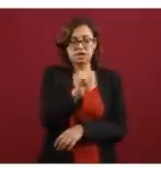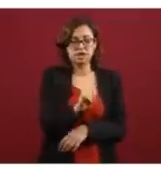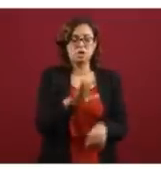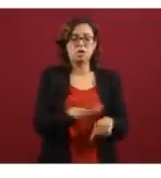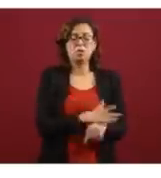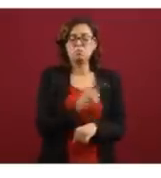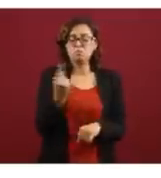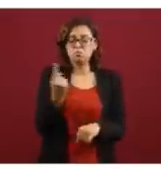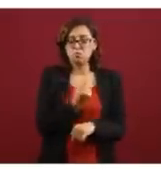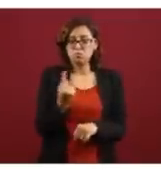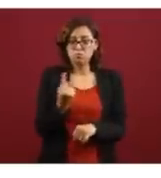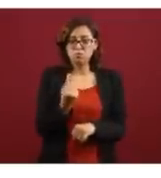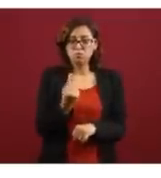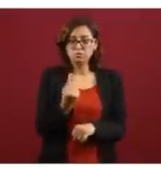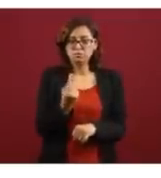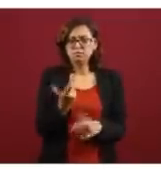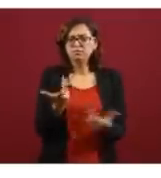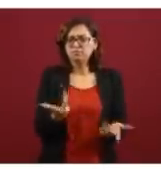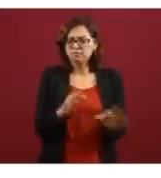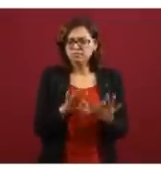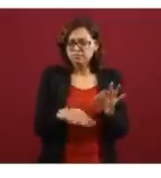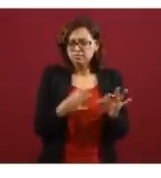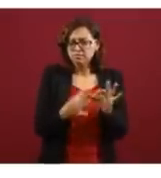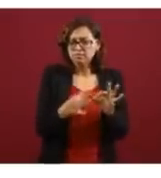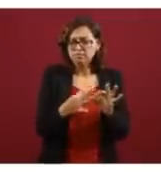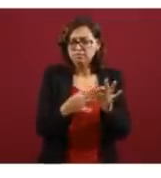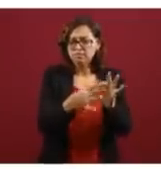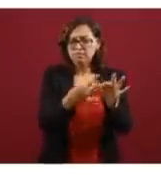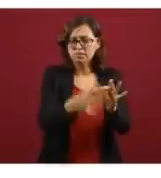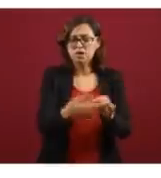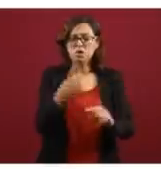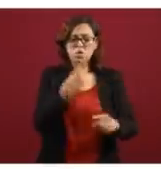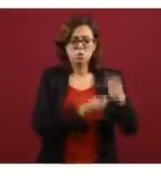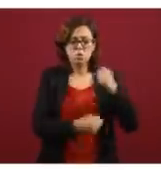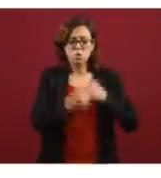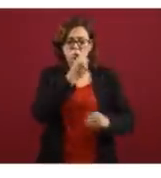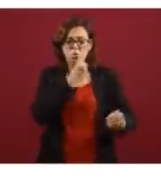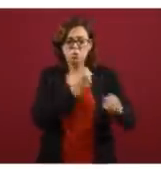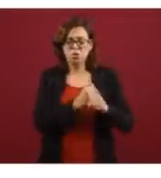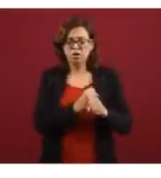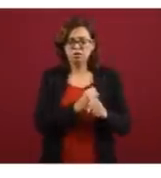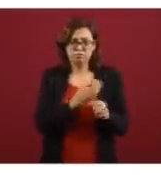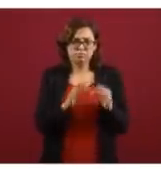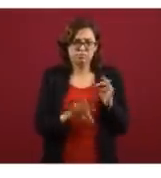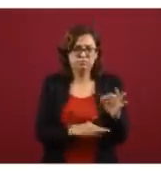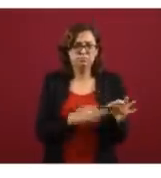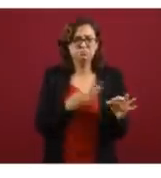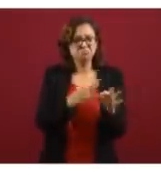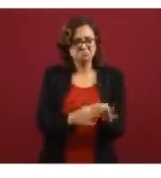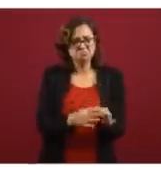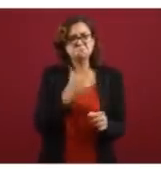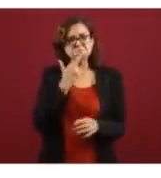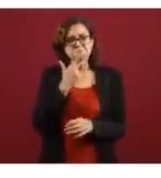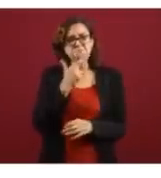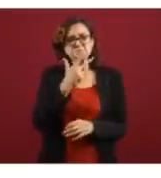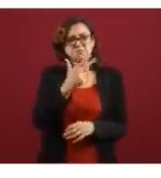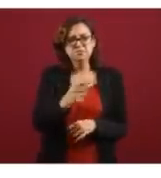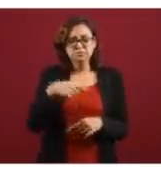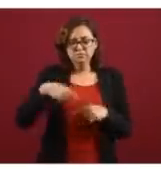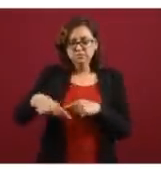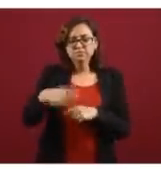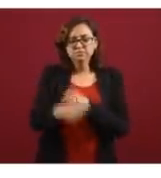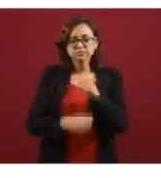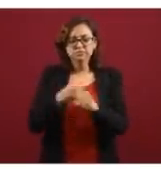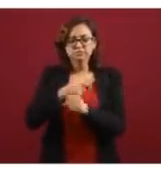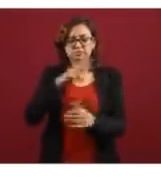más las concluidas, porque se resolvieron las del año anterior, no está mal la suma, y en el 2019 se